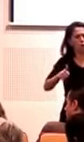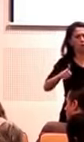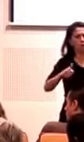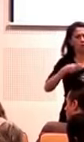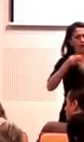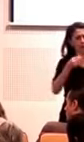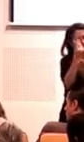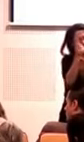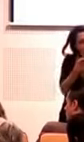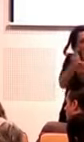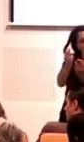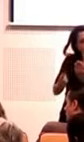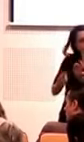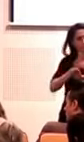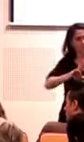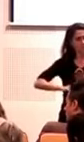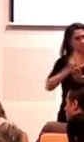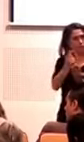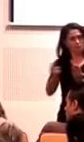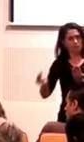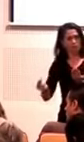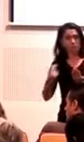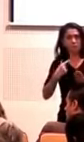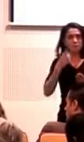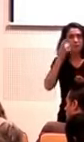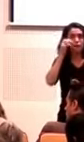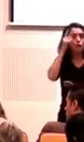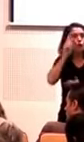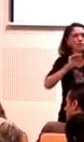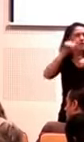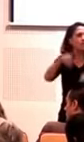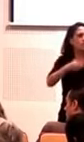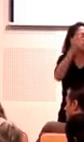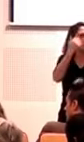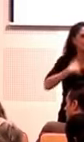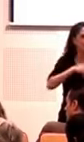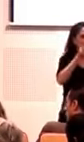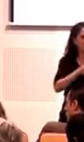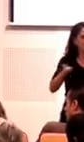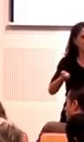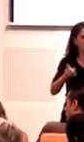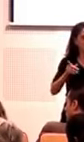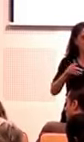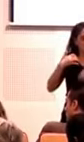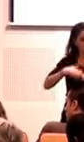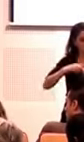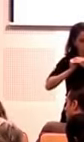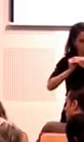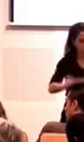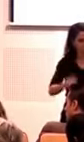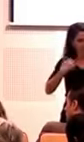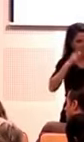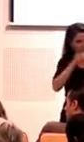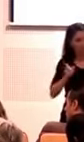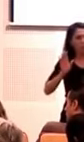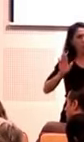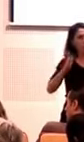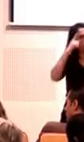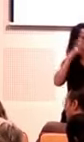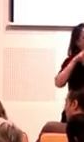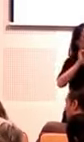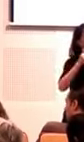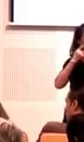bocetos y tal, y están haciendo, bueno, no sé hasta qué punto lo han llevado a la realidad, lo han fabricado, pero sí como que tienen